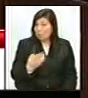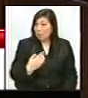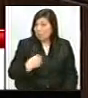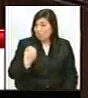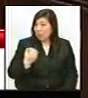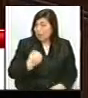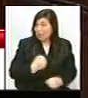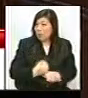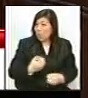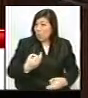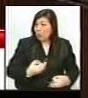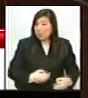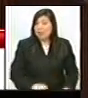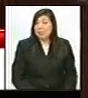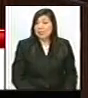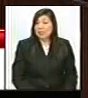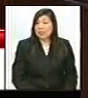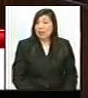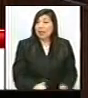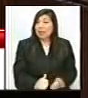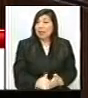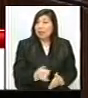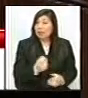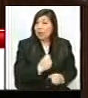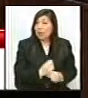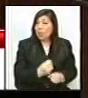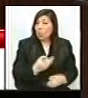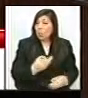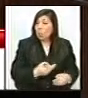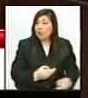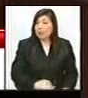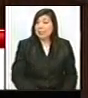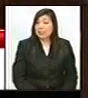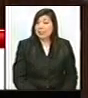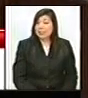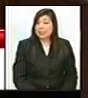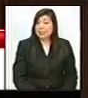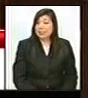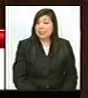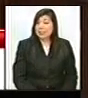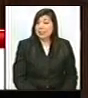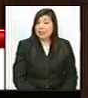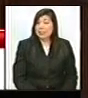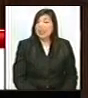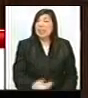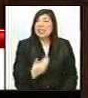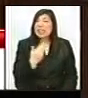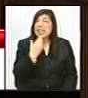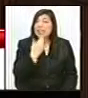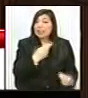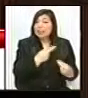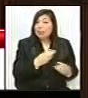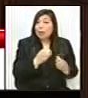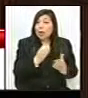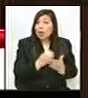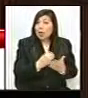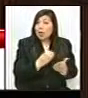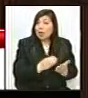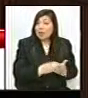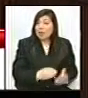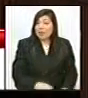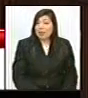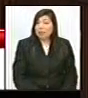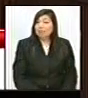Judicial? ¿O es que acaso él ejerce función jurisdiccional? ¿Quién se encarga de los contratos,